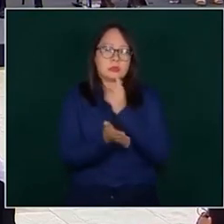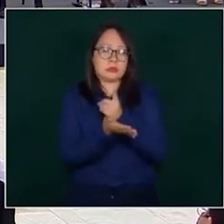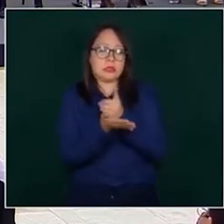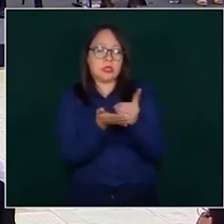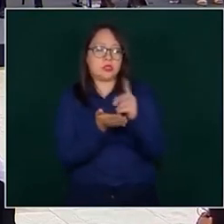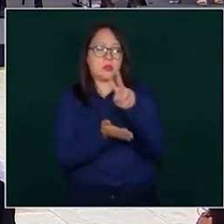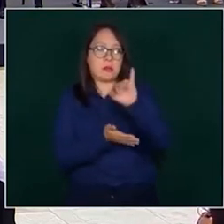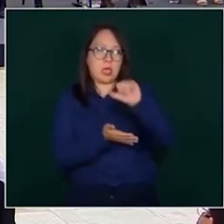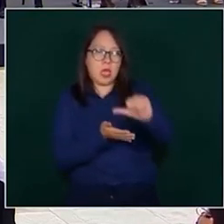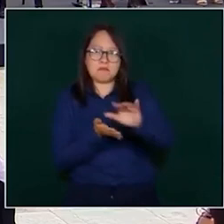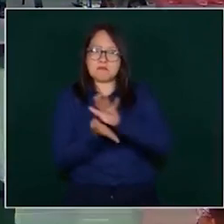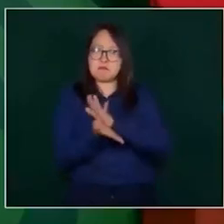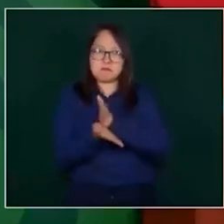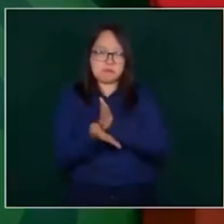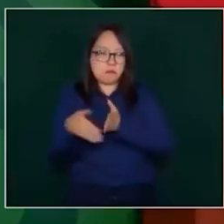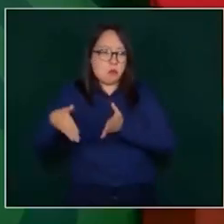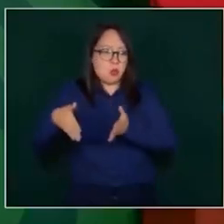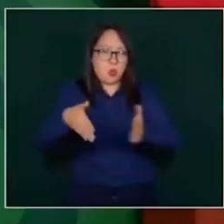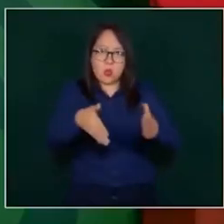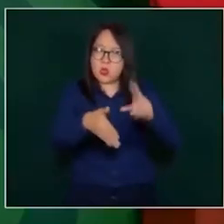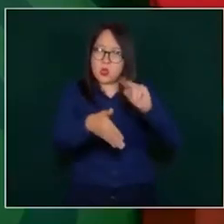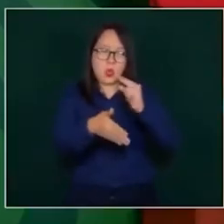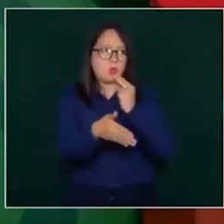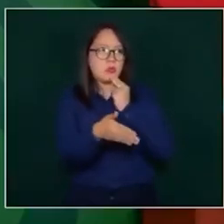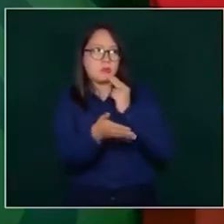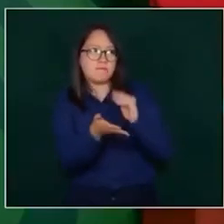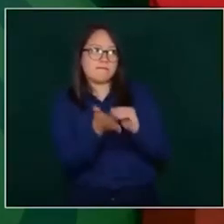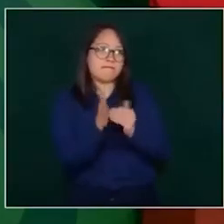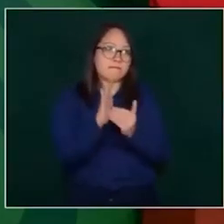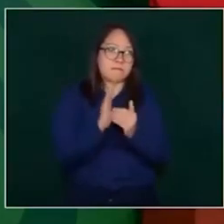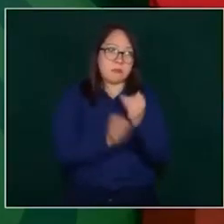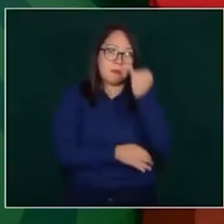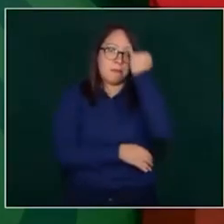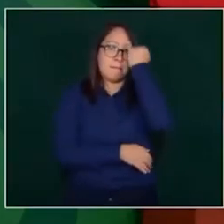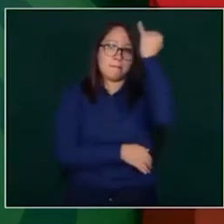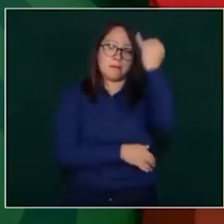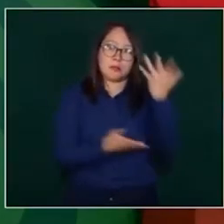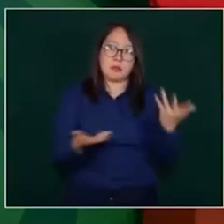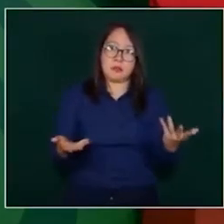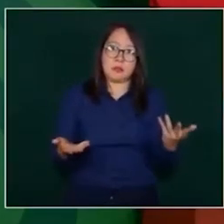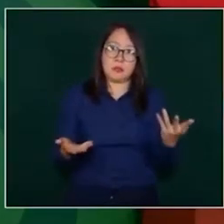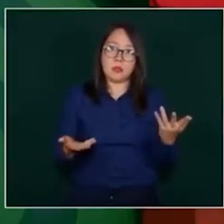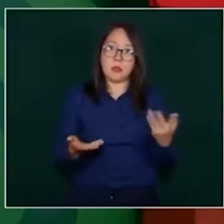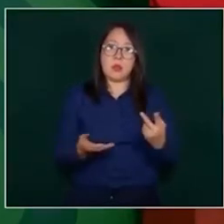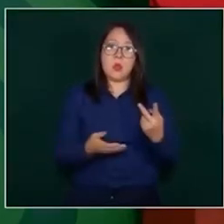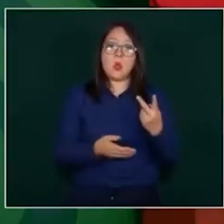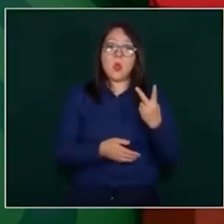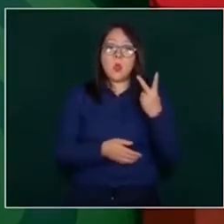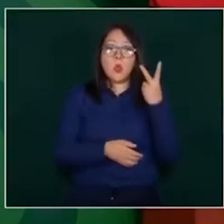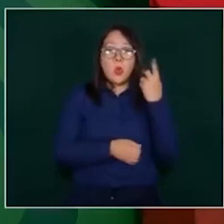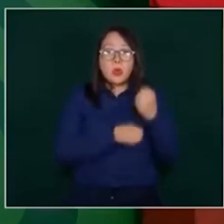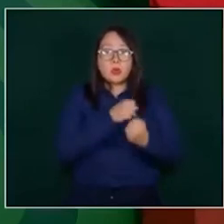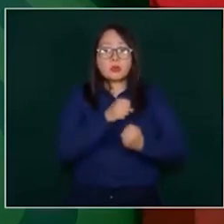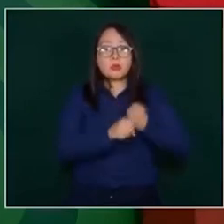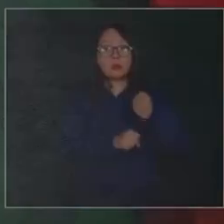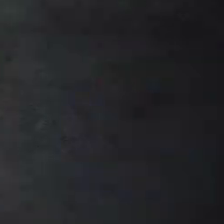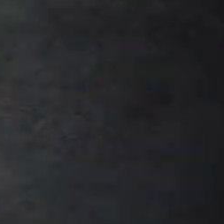de la carretera, porque imagínense, 2 años en construcción,